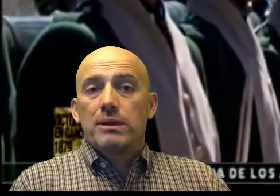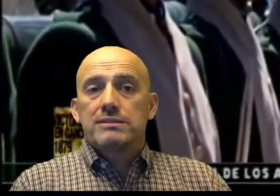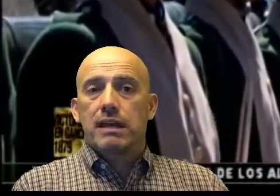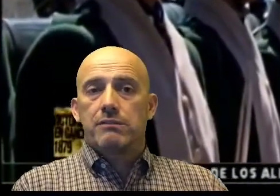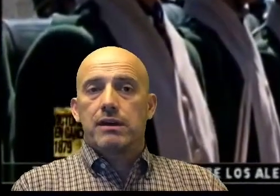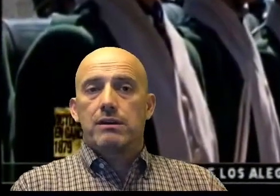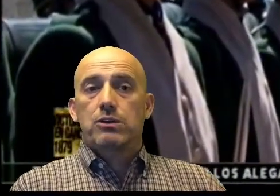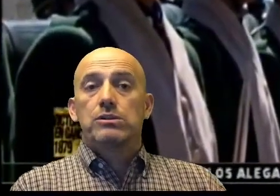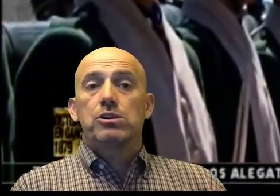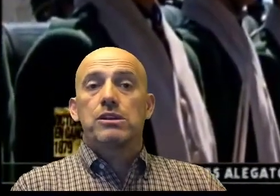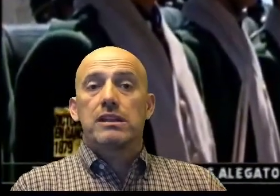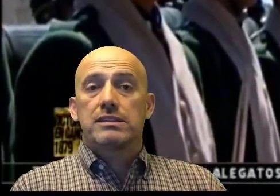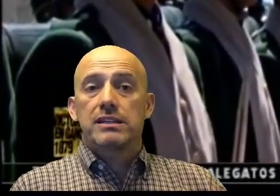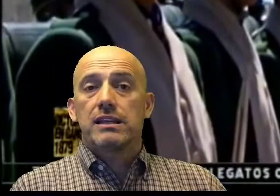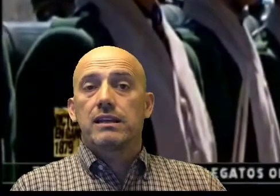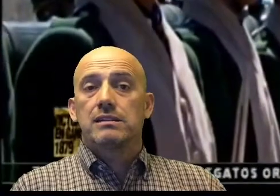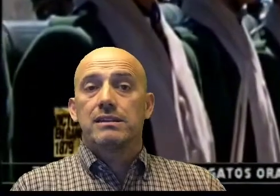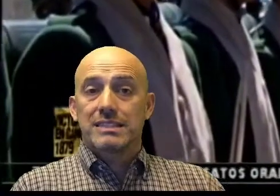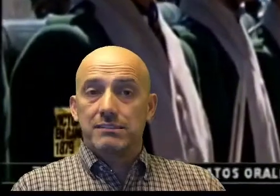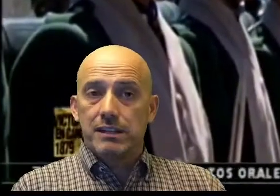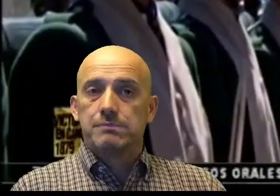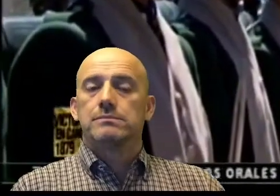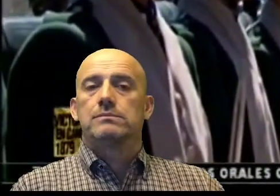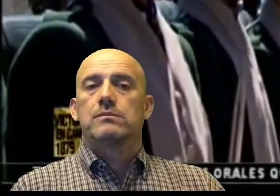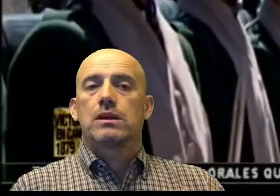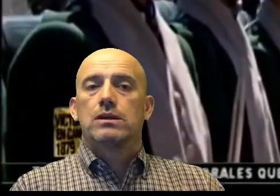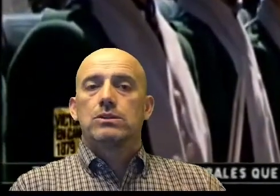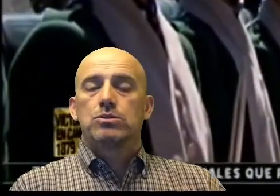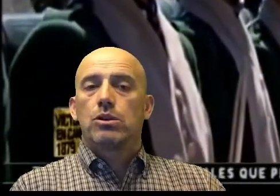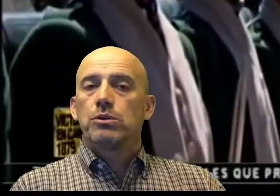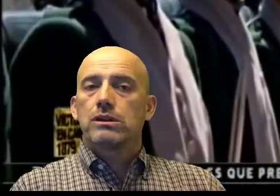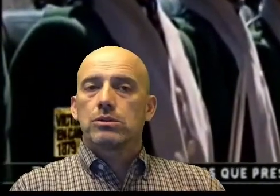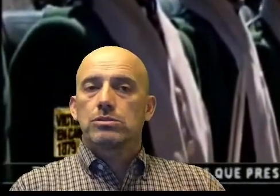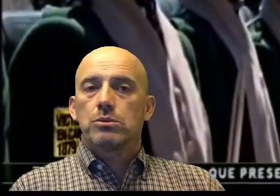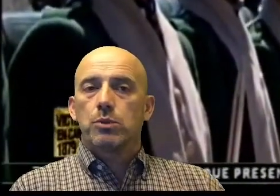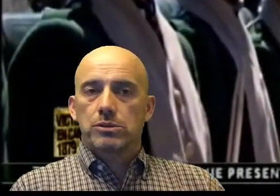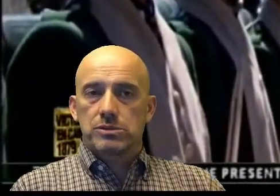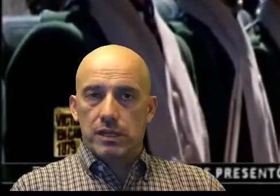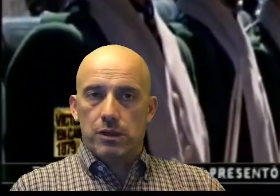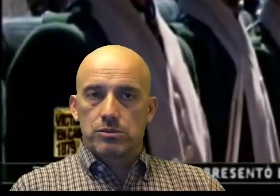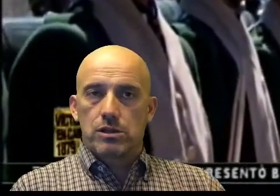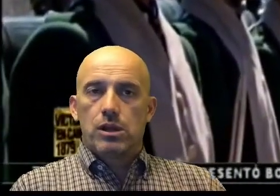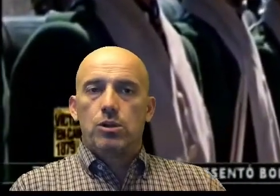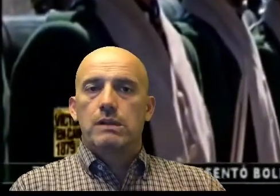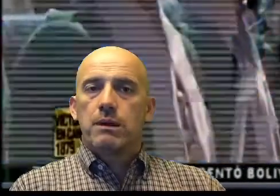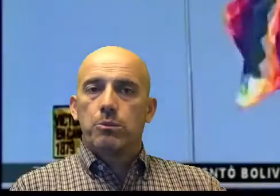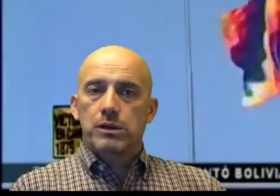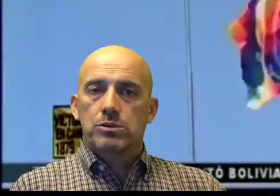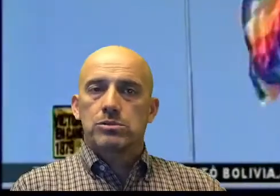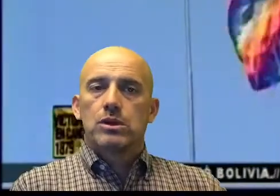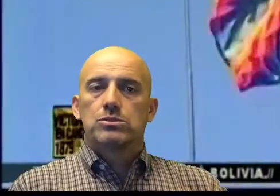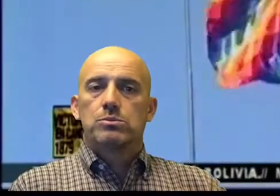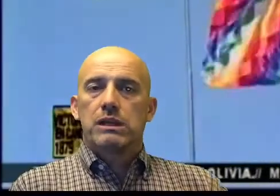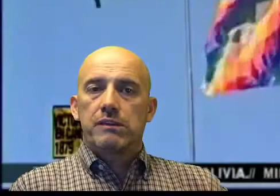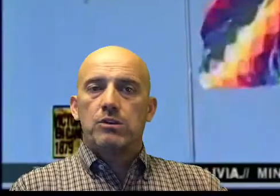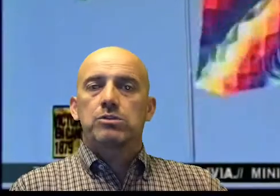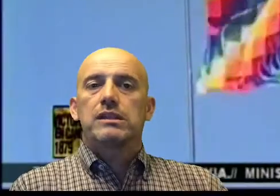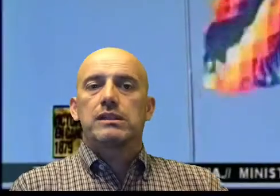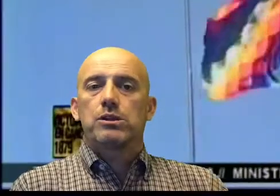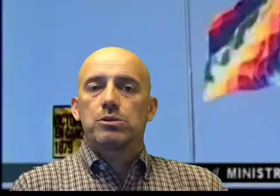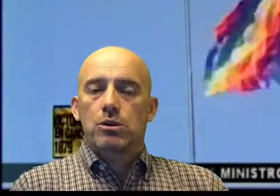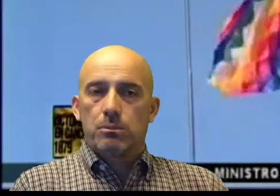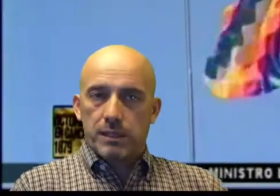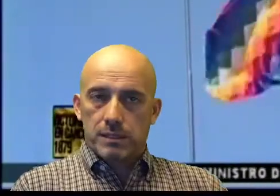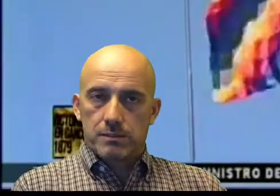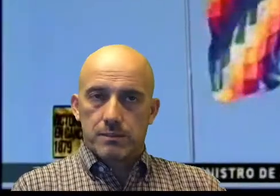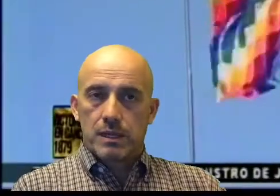asesinado a mansalva escondidos desde las chicas de civil son los únicos muertos chilenos los demás muertos son bolivianos